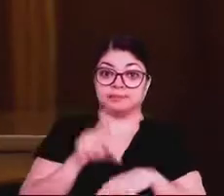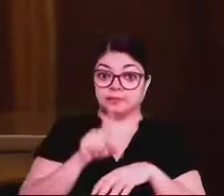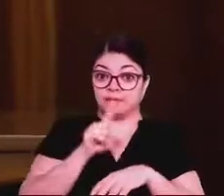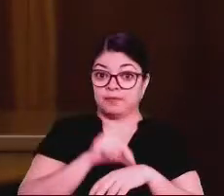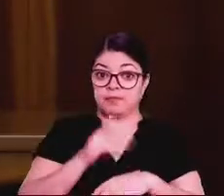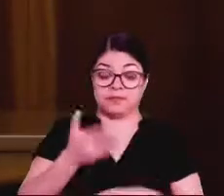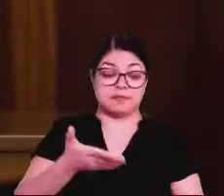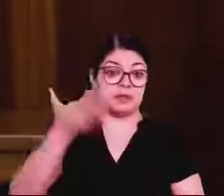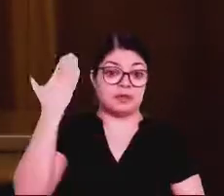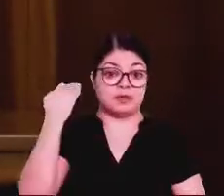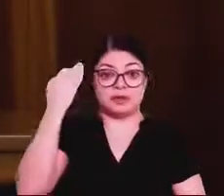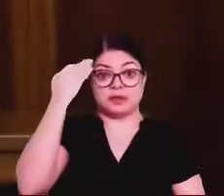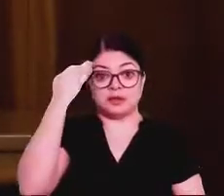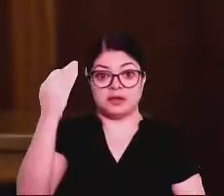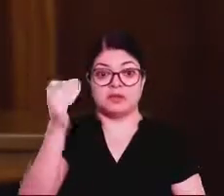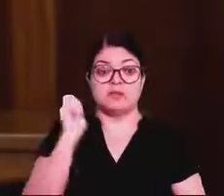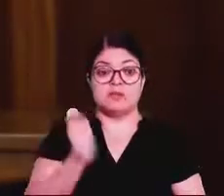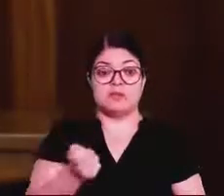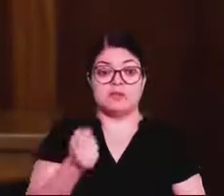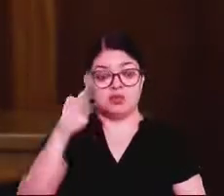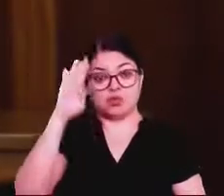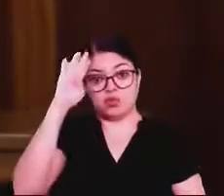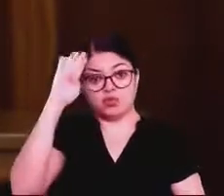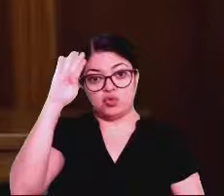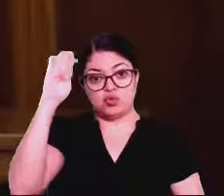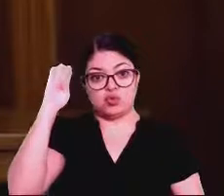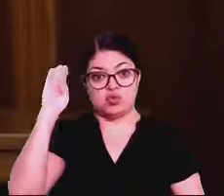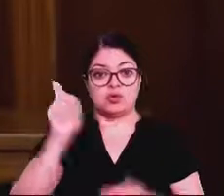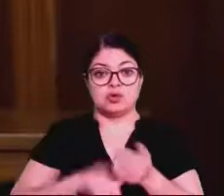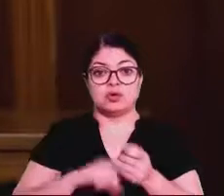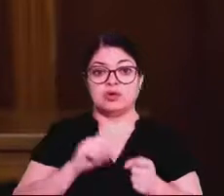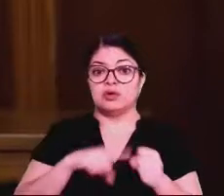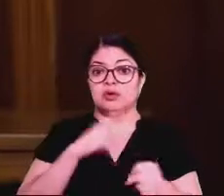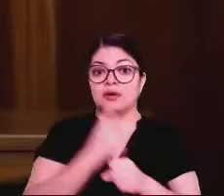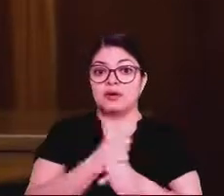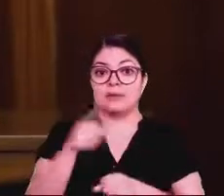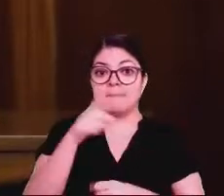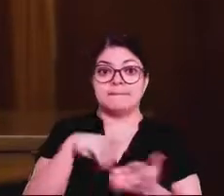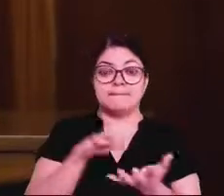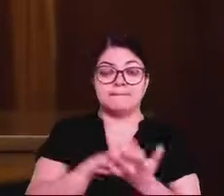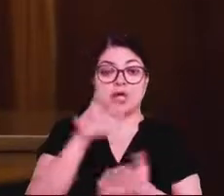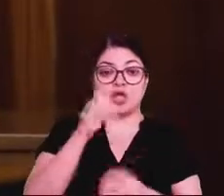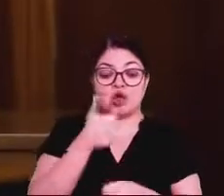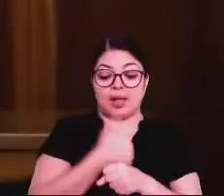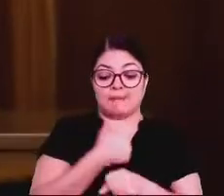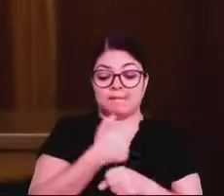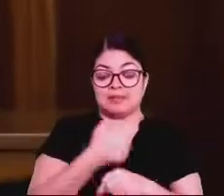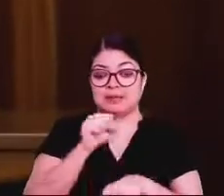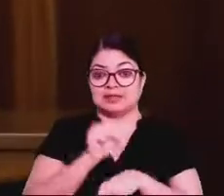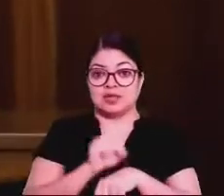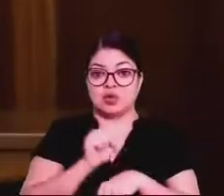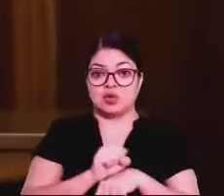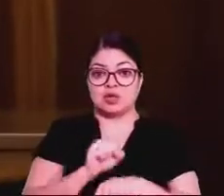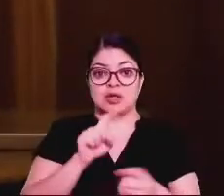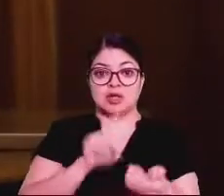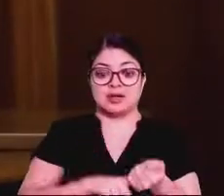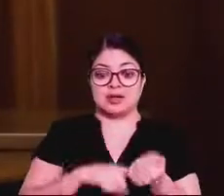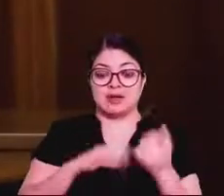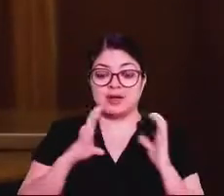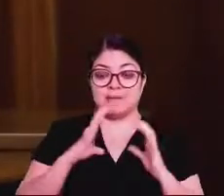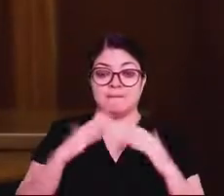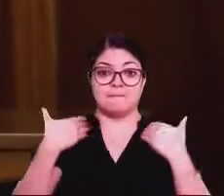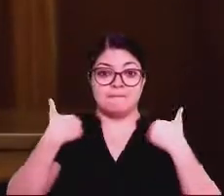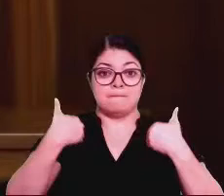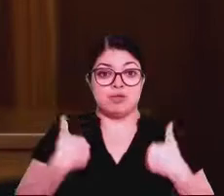tiempo, el peso excesivo que la mayoría de los escolares de primaria y secundaria cargan en sus